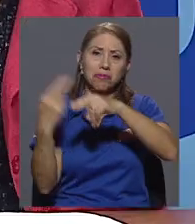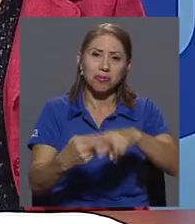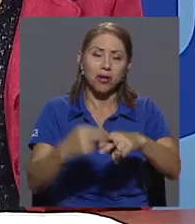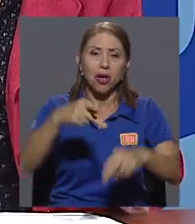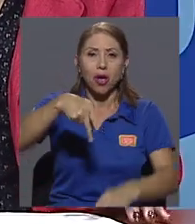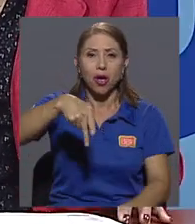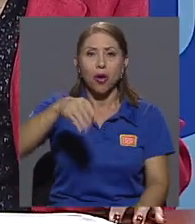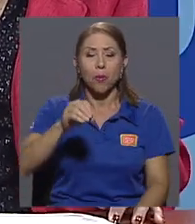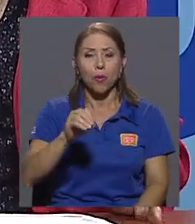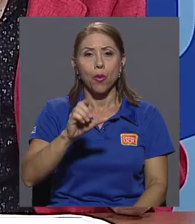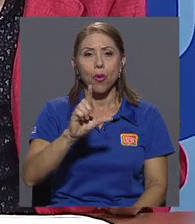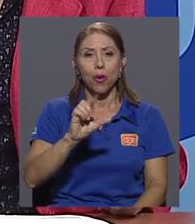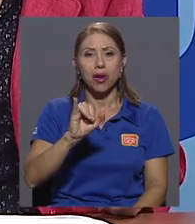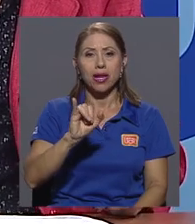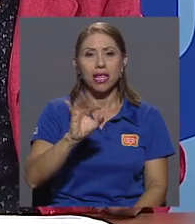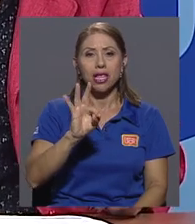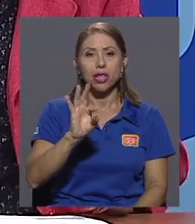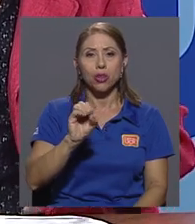y politólogos